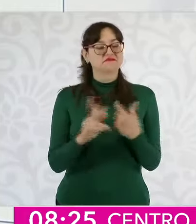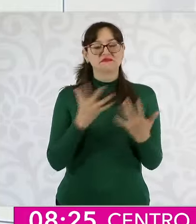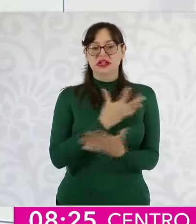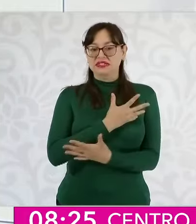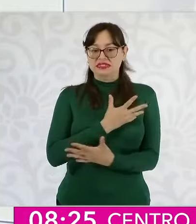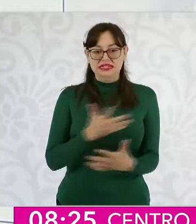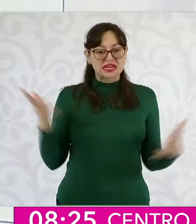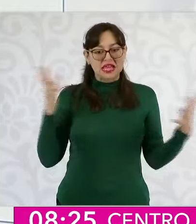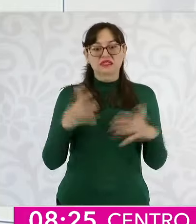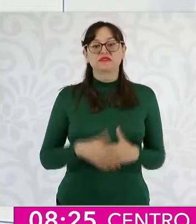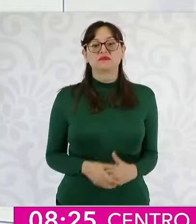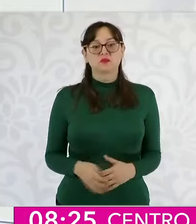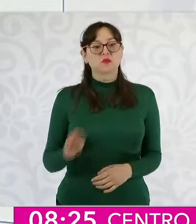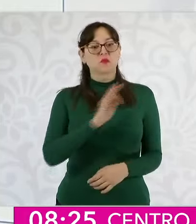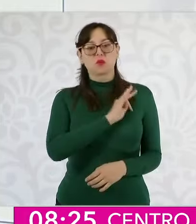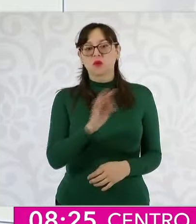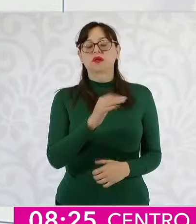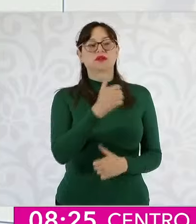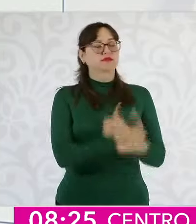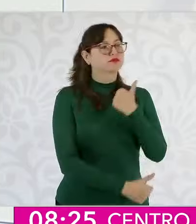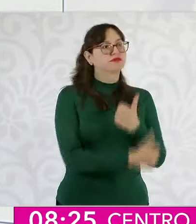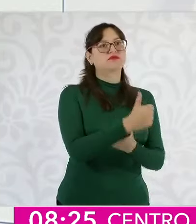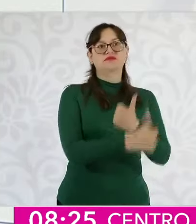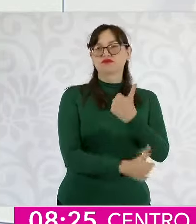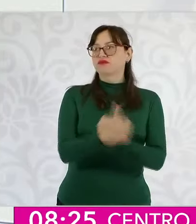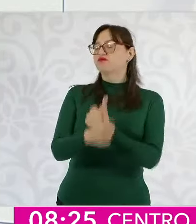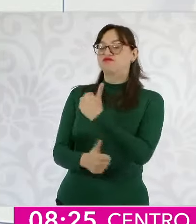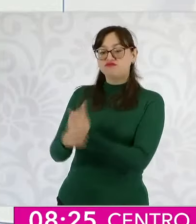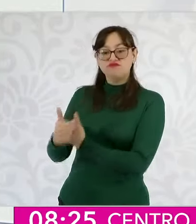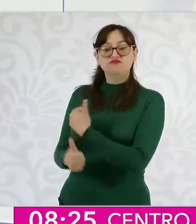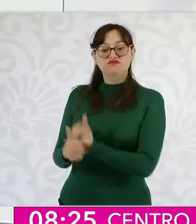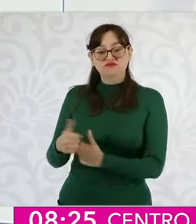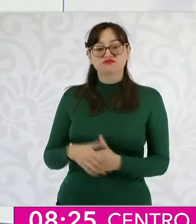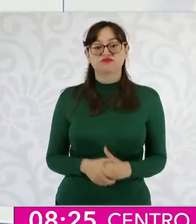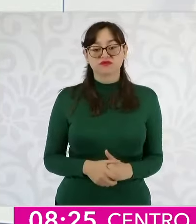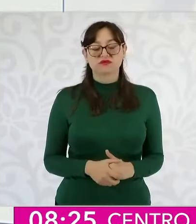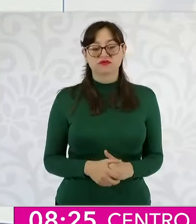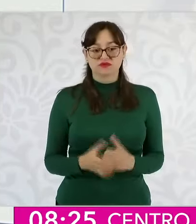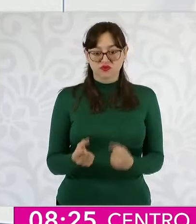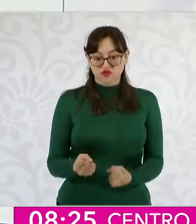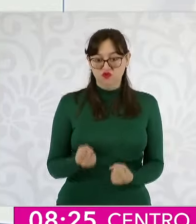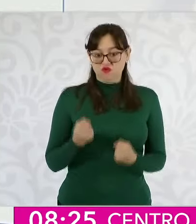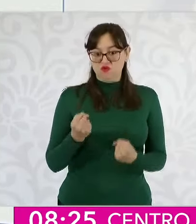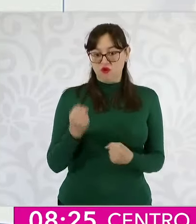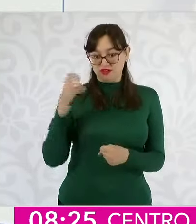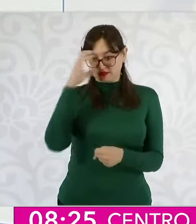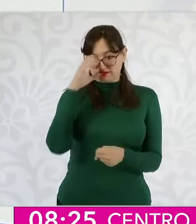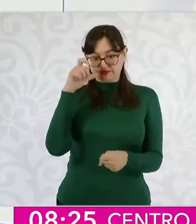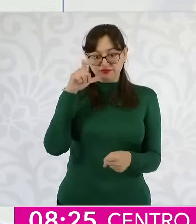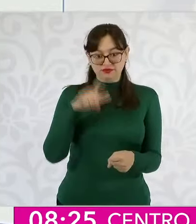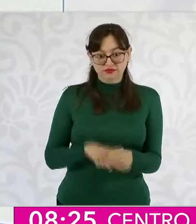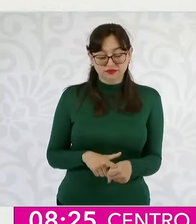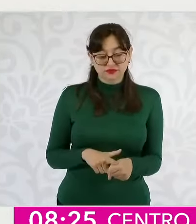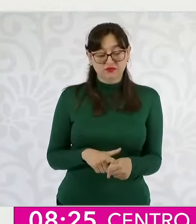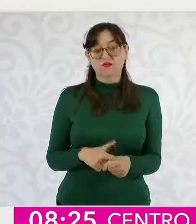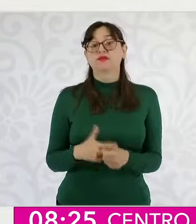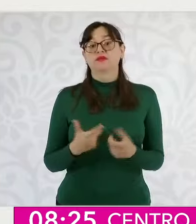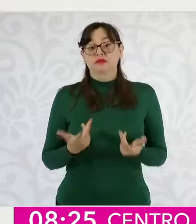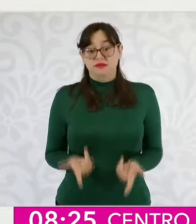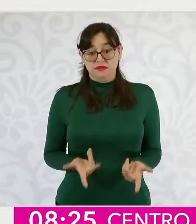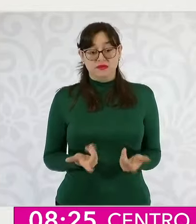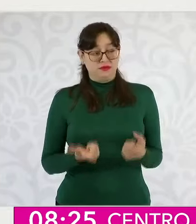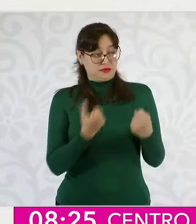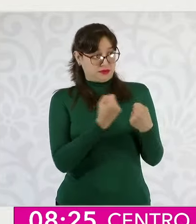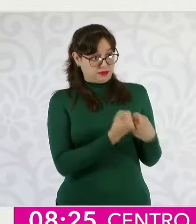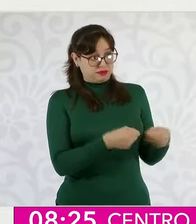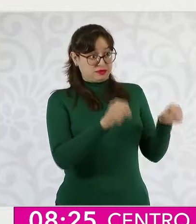que compite con otras economías, que somos una potencia cultural y que frente a nuestros